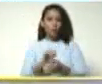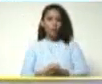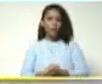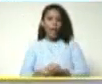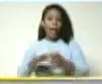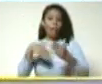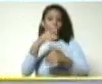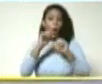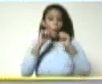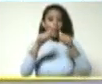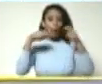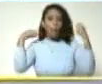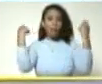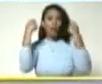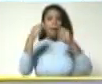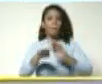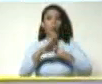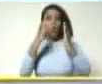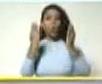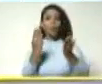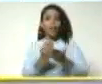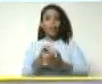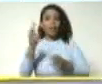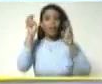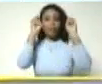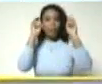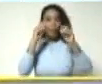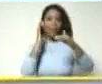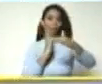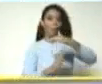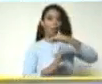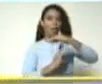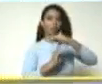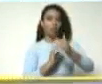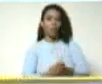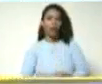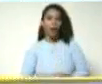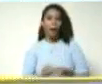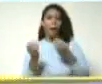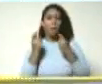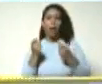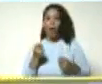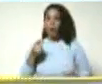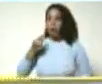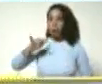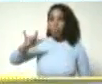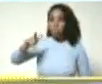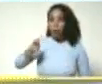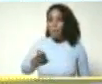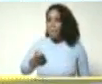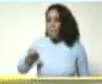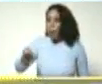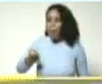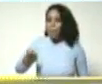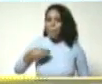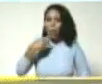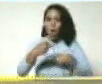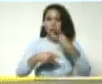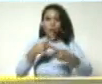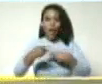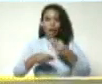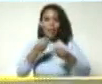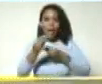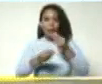arrancan las campañas mundiales del tema de la migración para manipular políticamente e